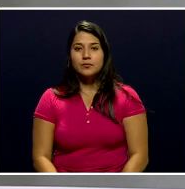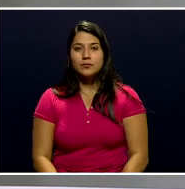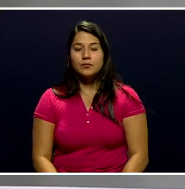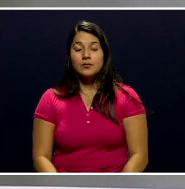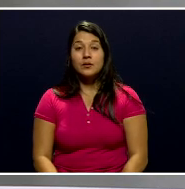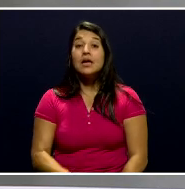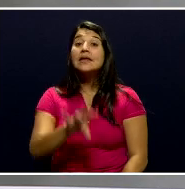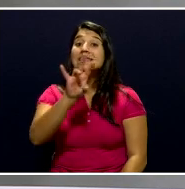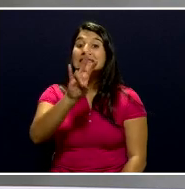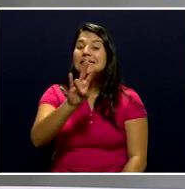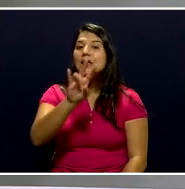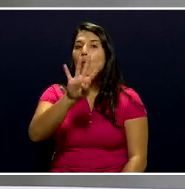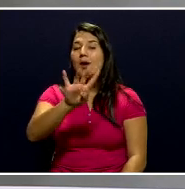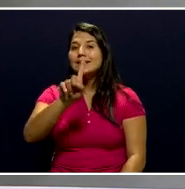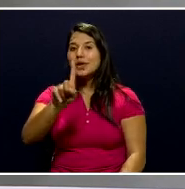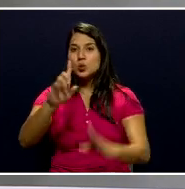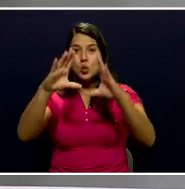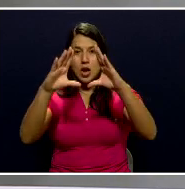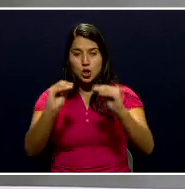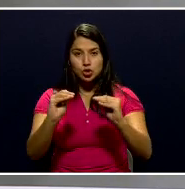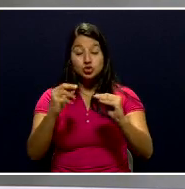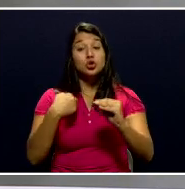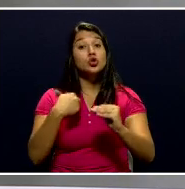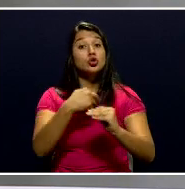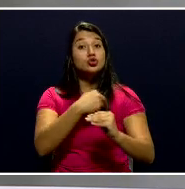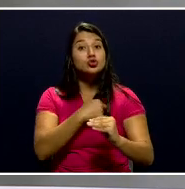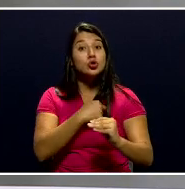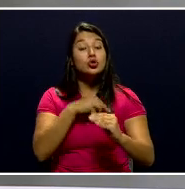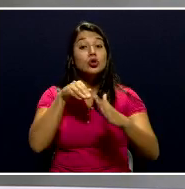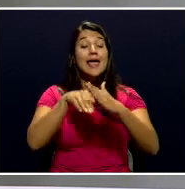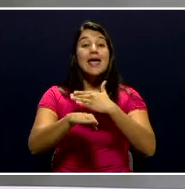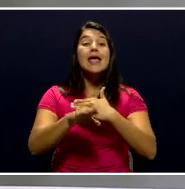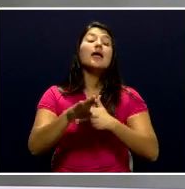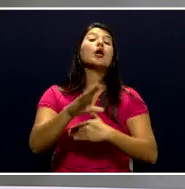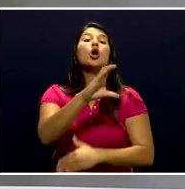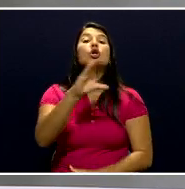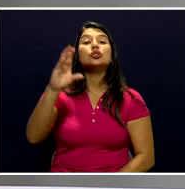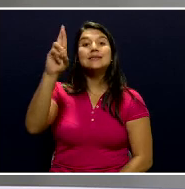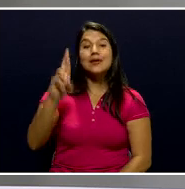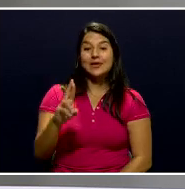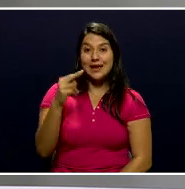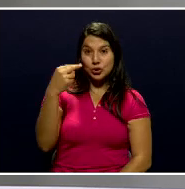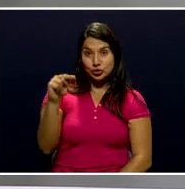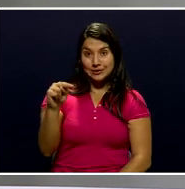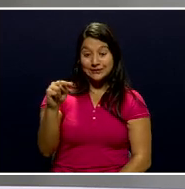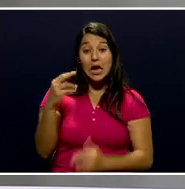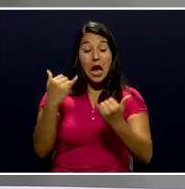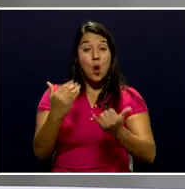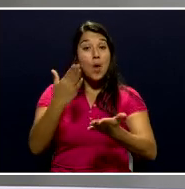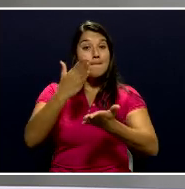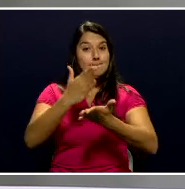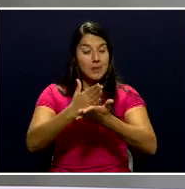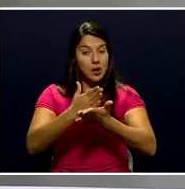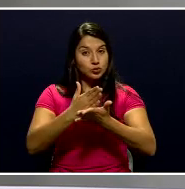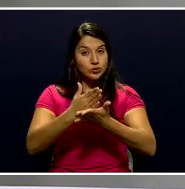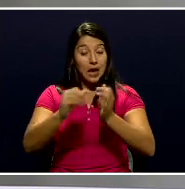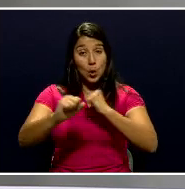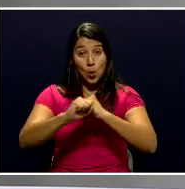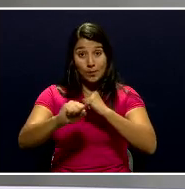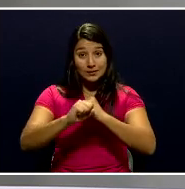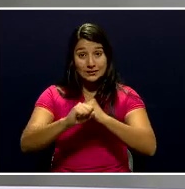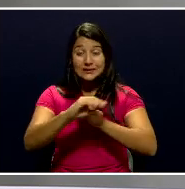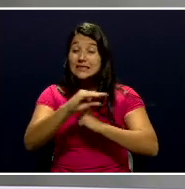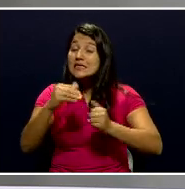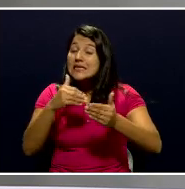A las 7:41 de la noche estamos en la edición estelar de Costa Rica Noticias. Vamos a una pausa comercial